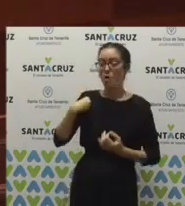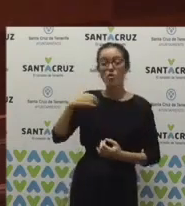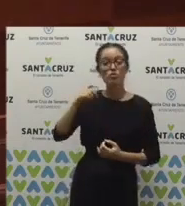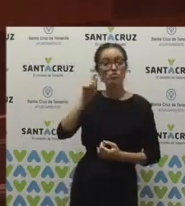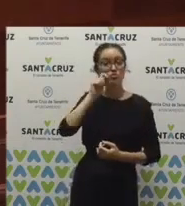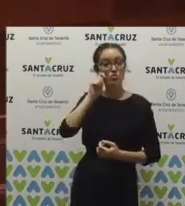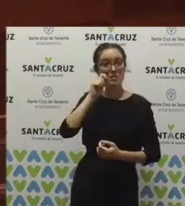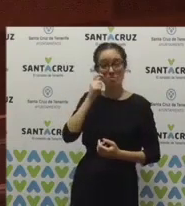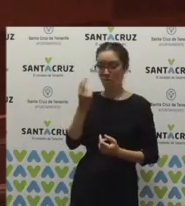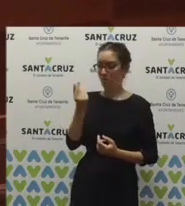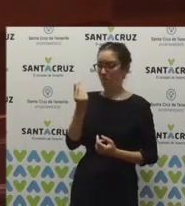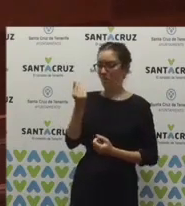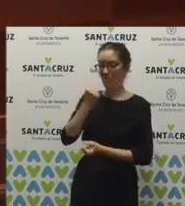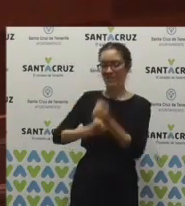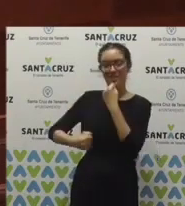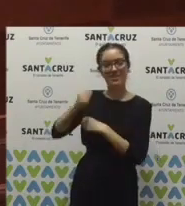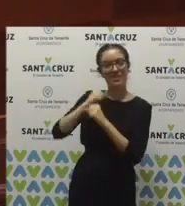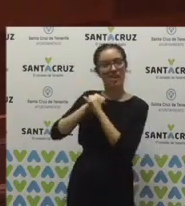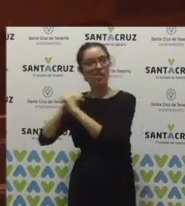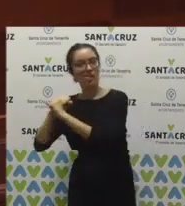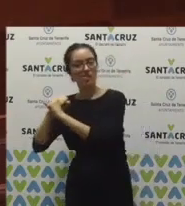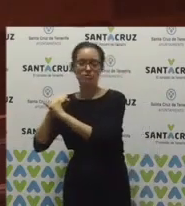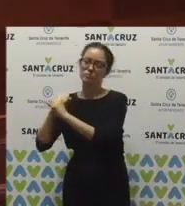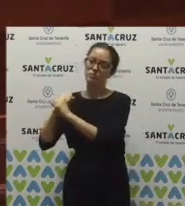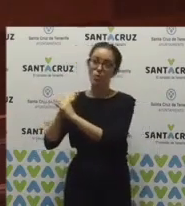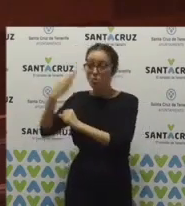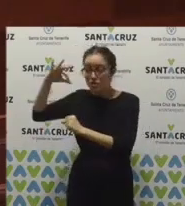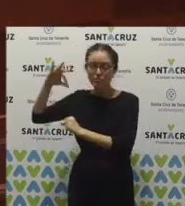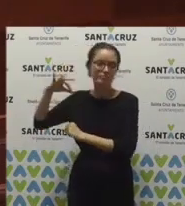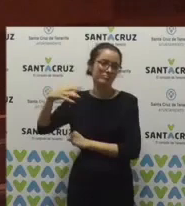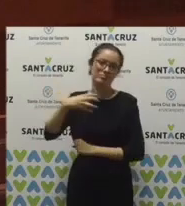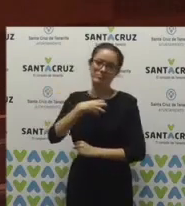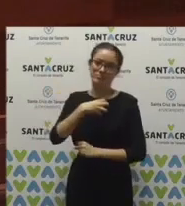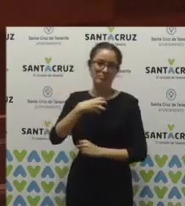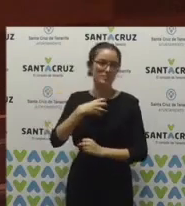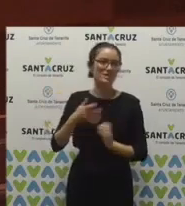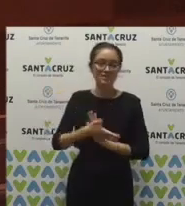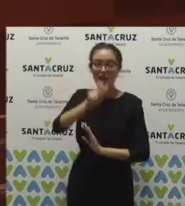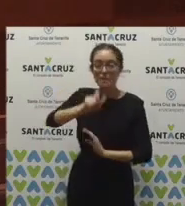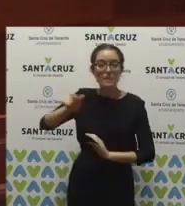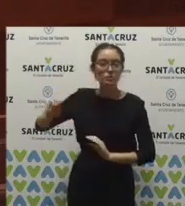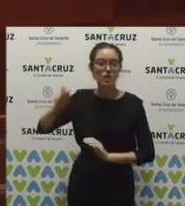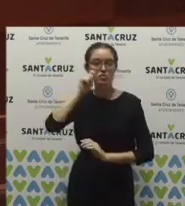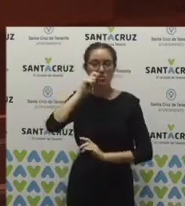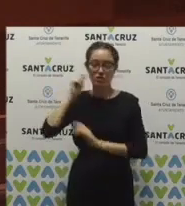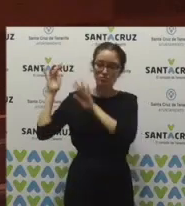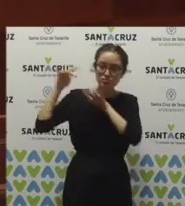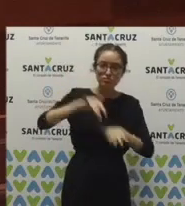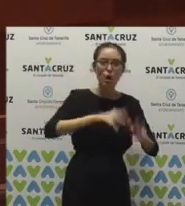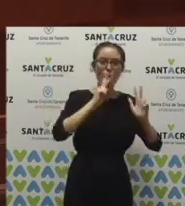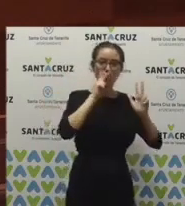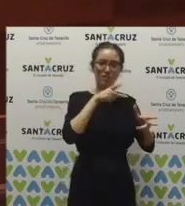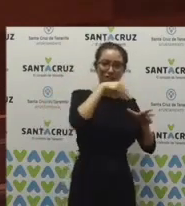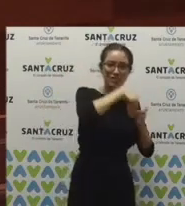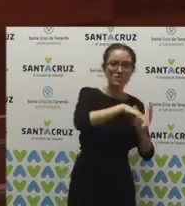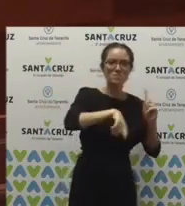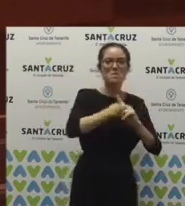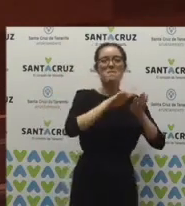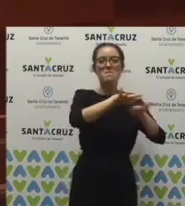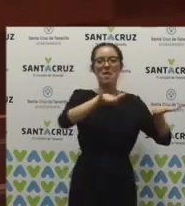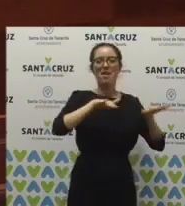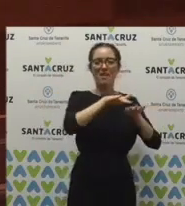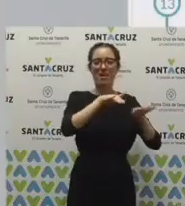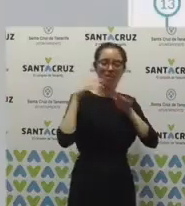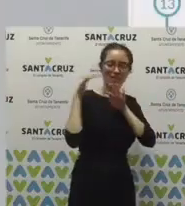con lo como lo conocemos a día de hoy de turistas en hoteles y playas hay que apostar por otros modelos de